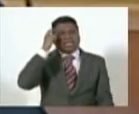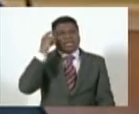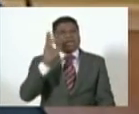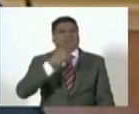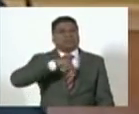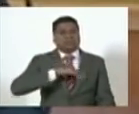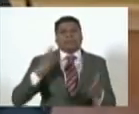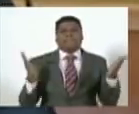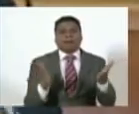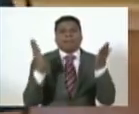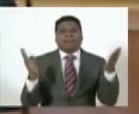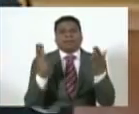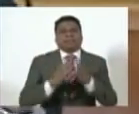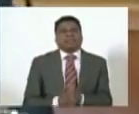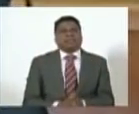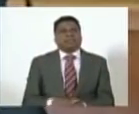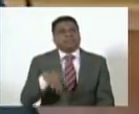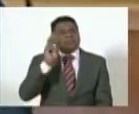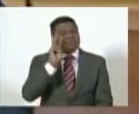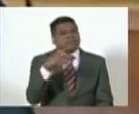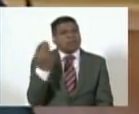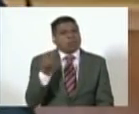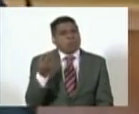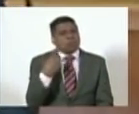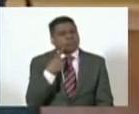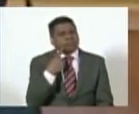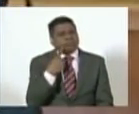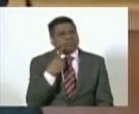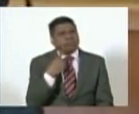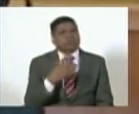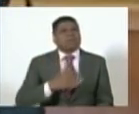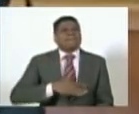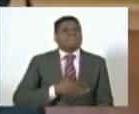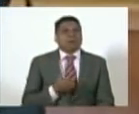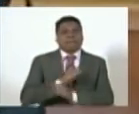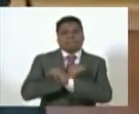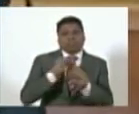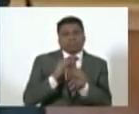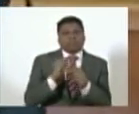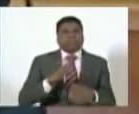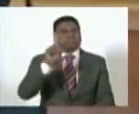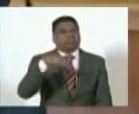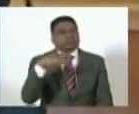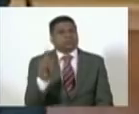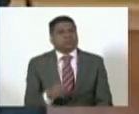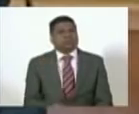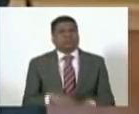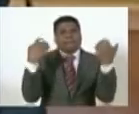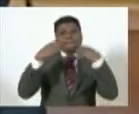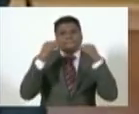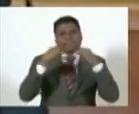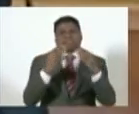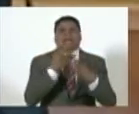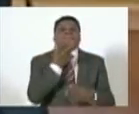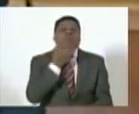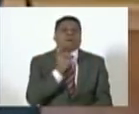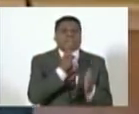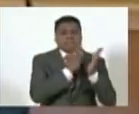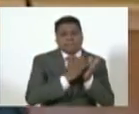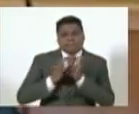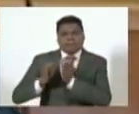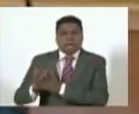ejercicios Zamora 200. Y miren cómo salió. ¿Hubiera sido posible activar estos ejercicios si la Fuerza Armada no tuviera la organización que hoy